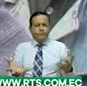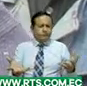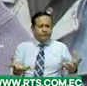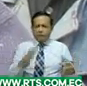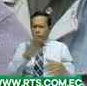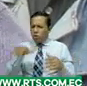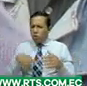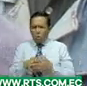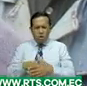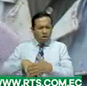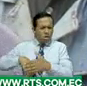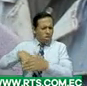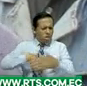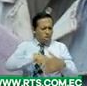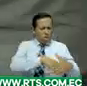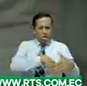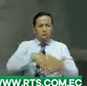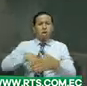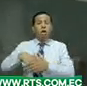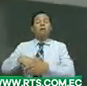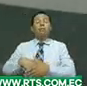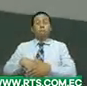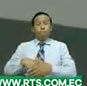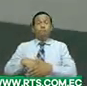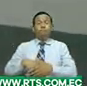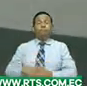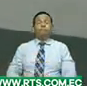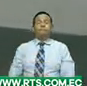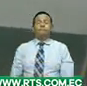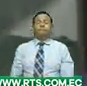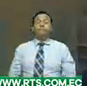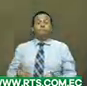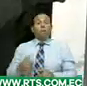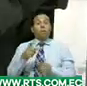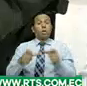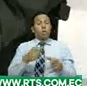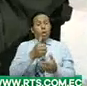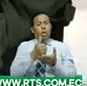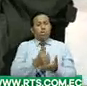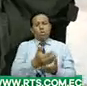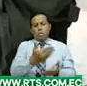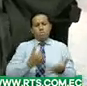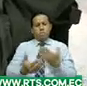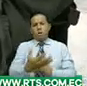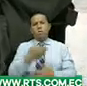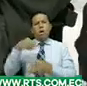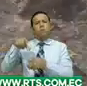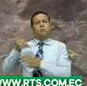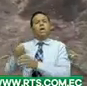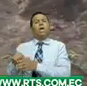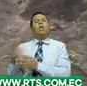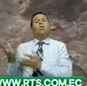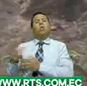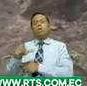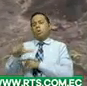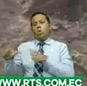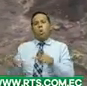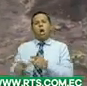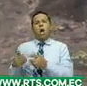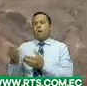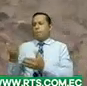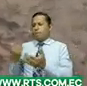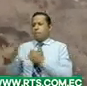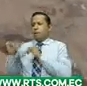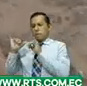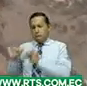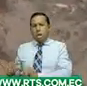no tienen por dónde pasar. Por el momento las personas evacuadas están hospedadas en albergues hasta que las autoridades den luz verde para